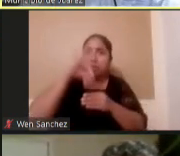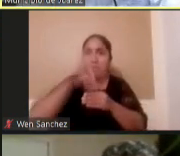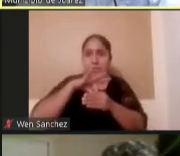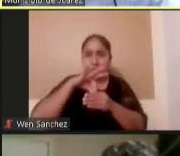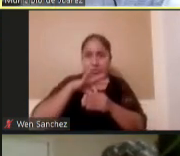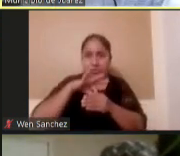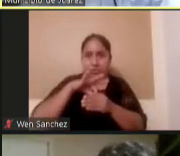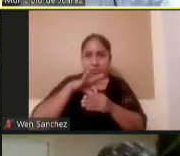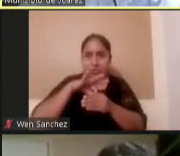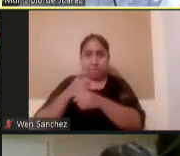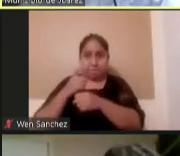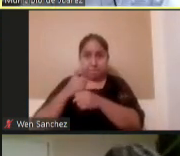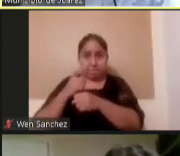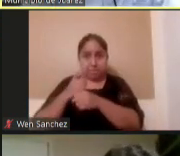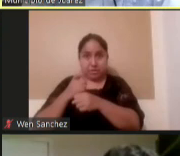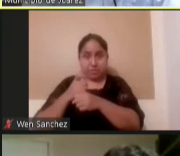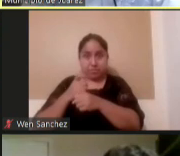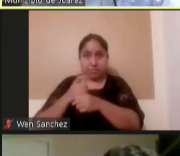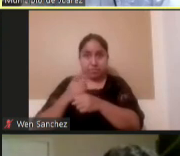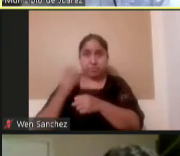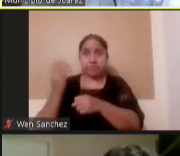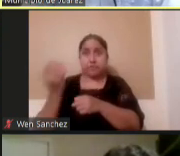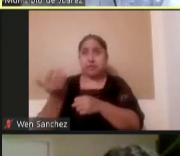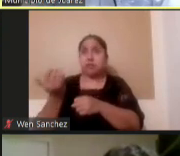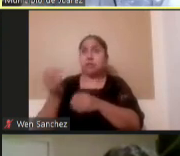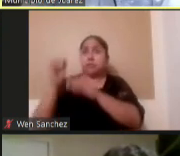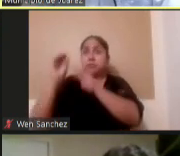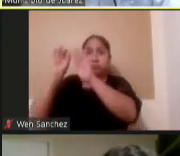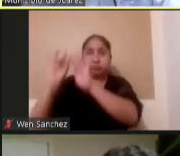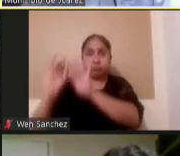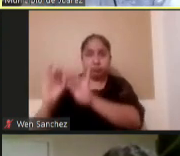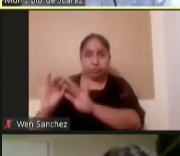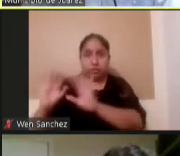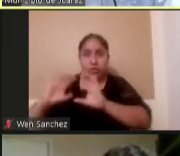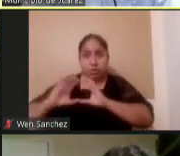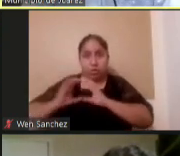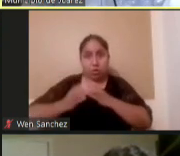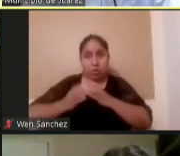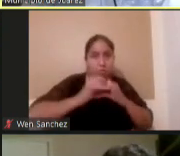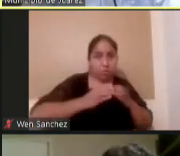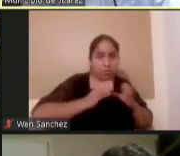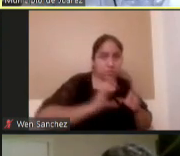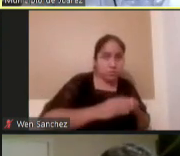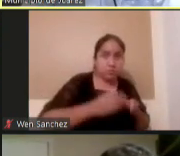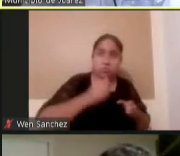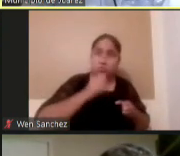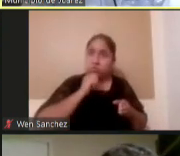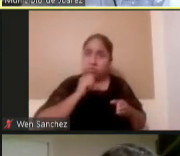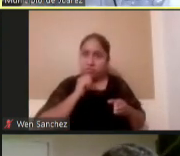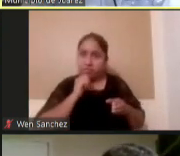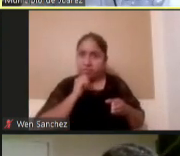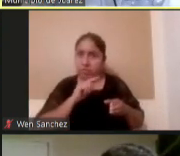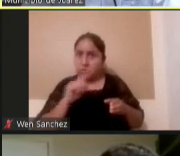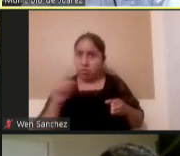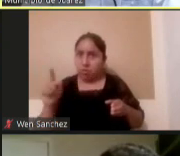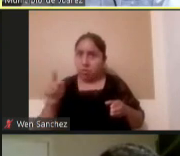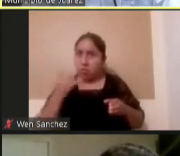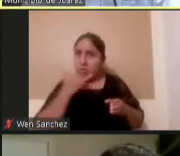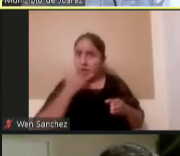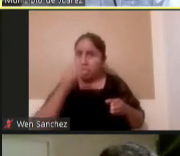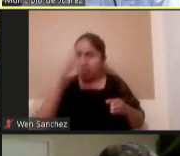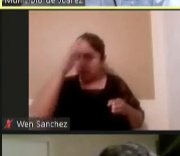dictamen, la dispensa de dictamen de las comisiones. Pregunto a los regidores y regidoras, quienes estén de acuerdo, a